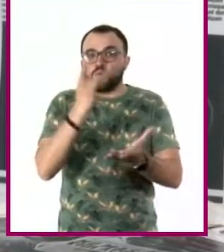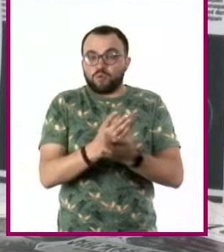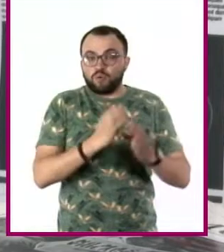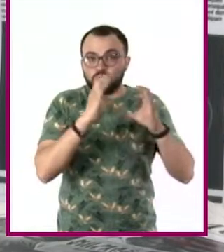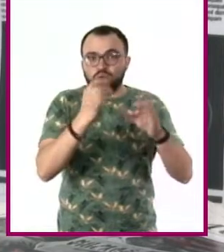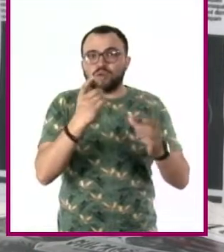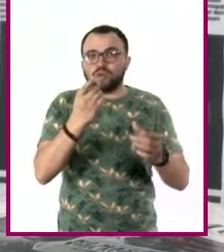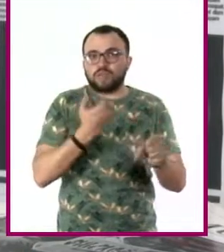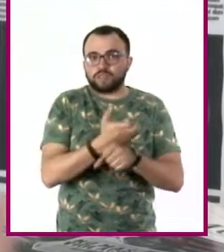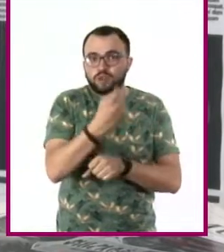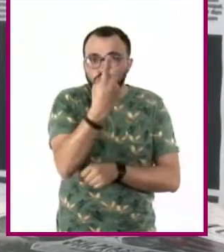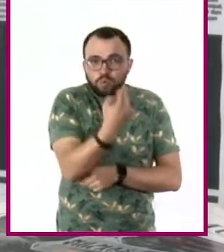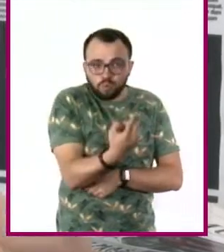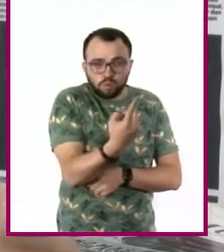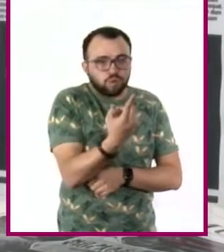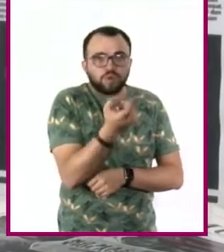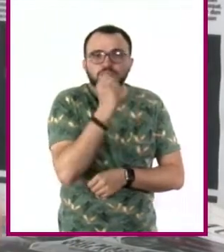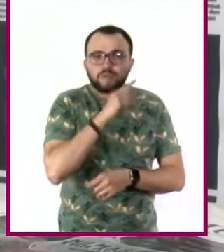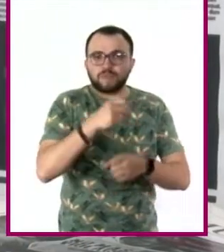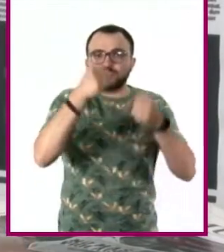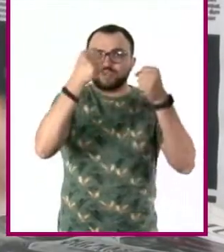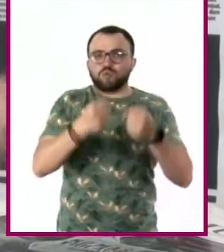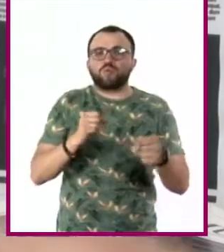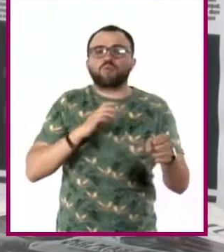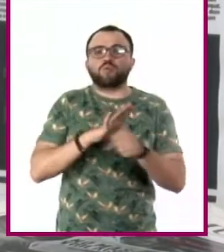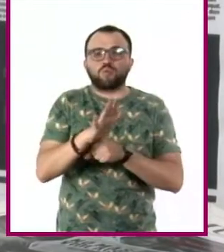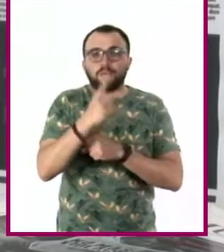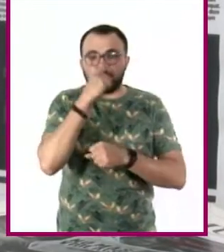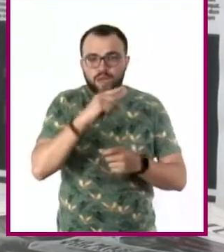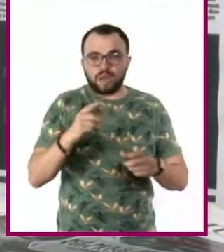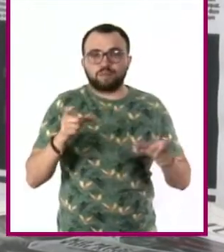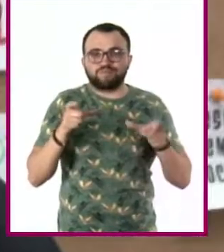manera individual, sino en asegurar un sistema que proteja